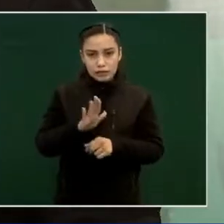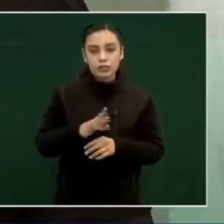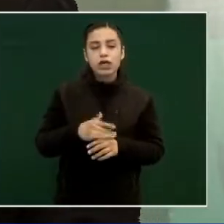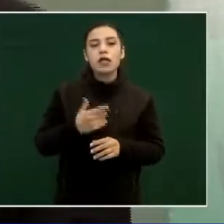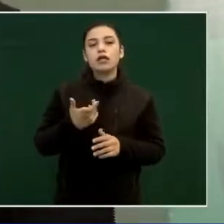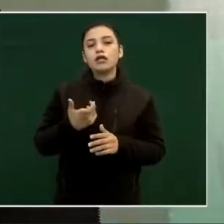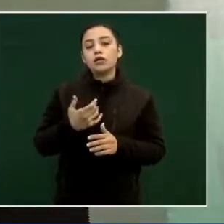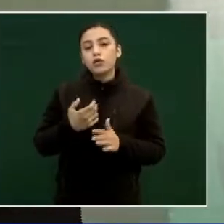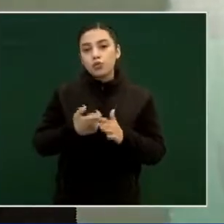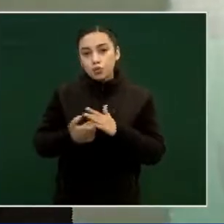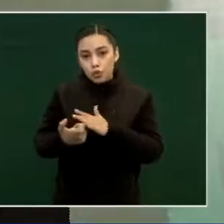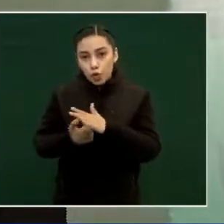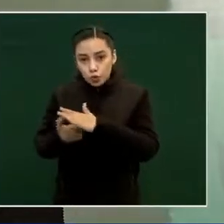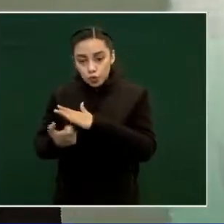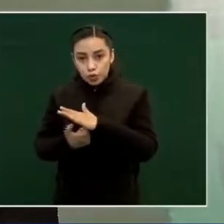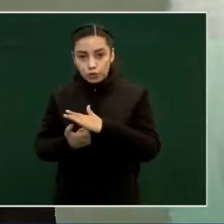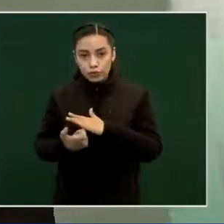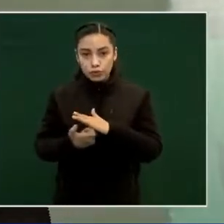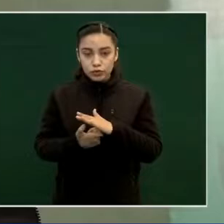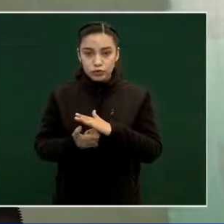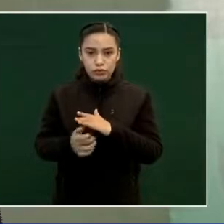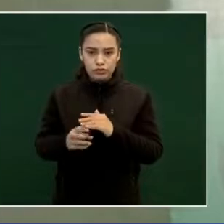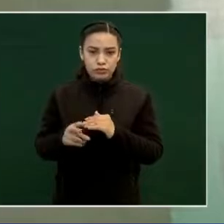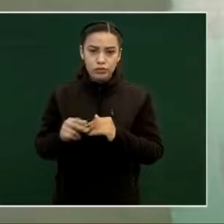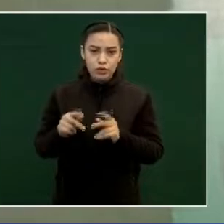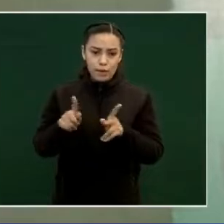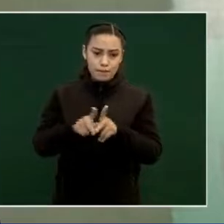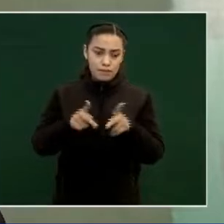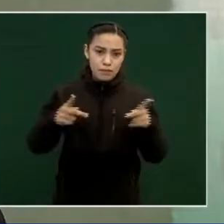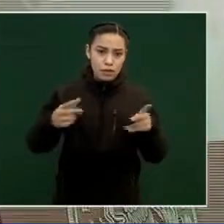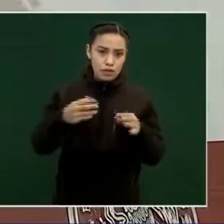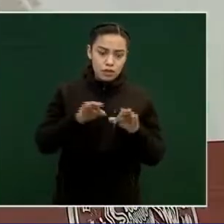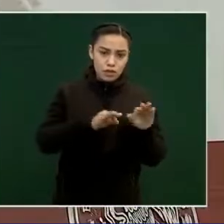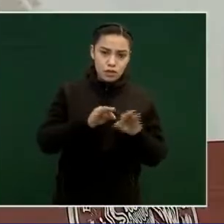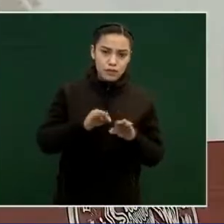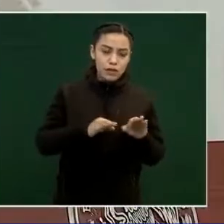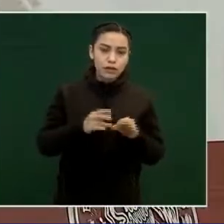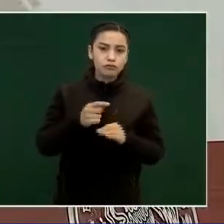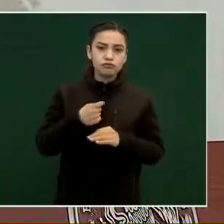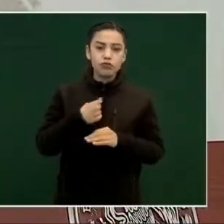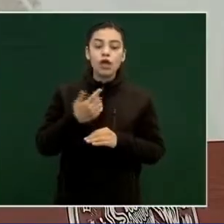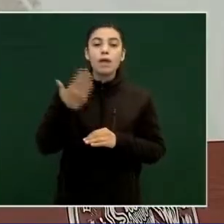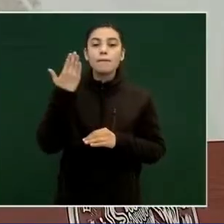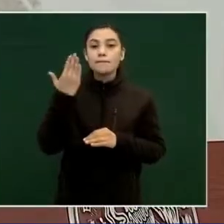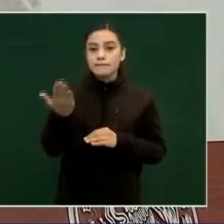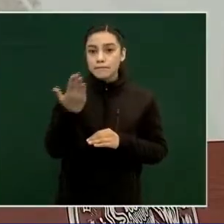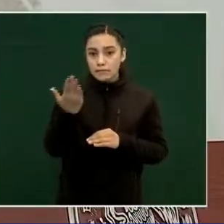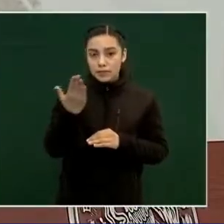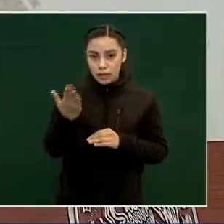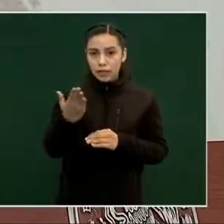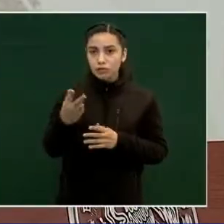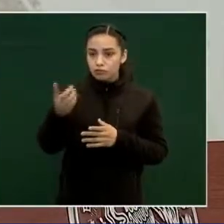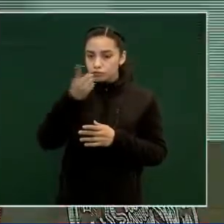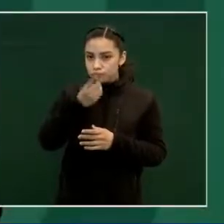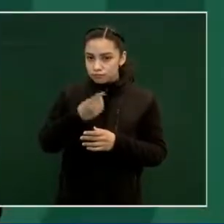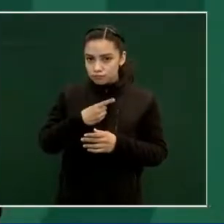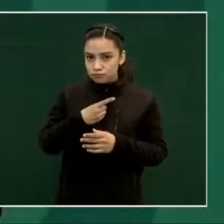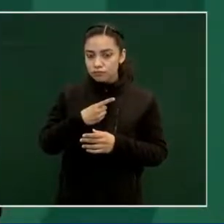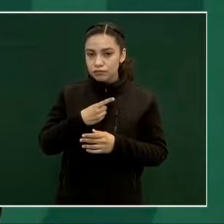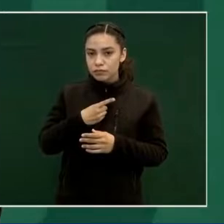siquiera periodista, pero estoy pidiendo que nos diga cuánto gana?